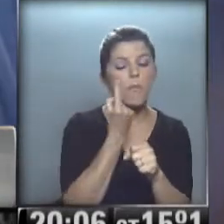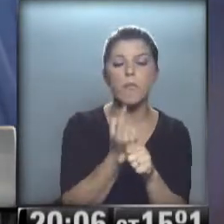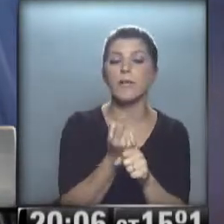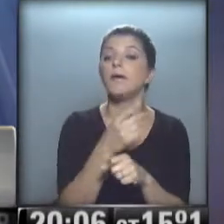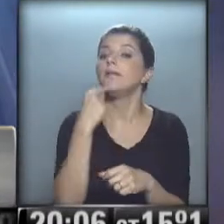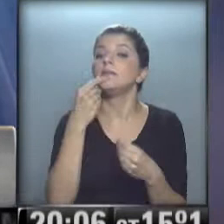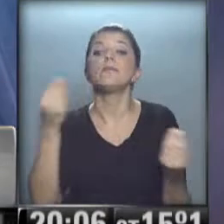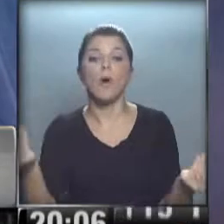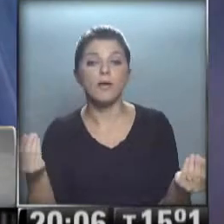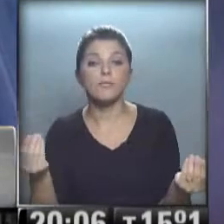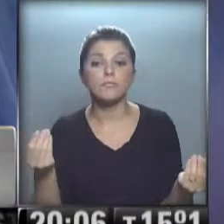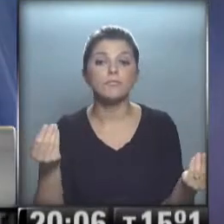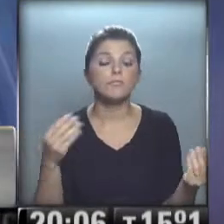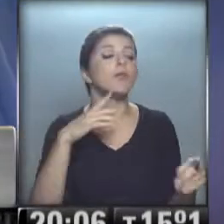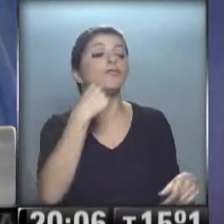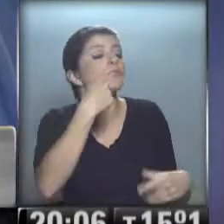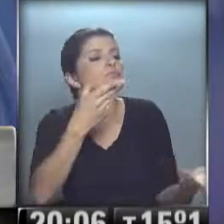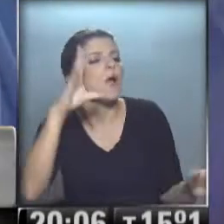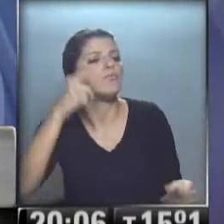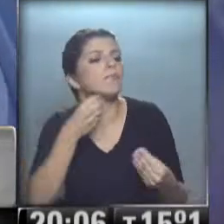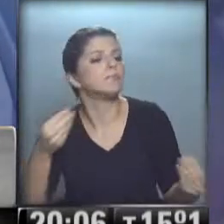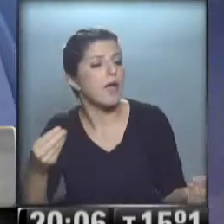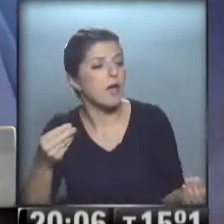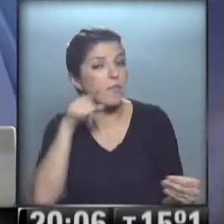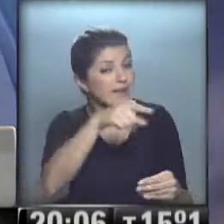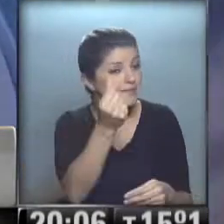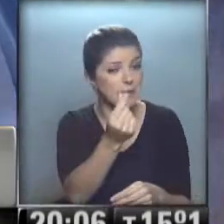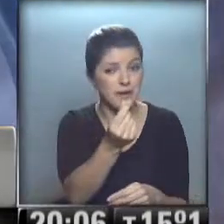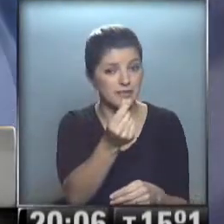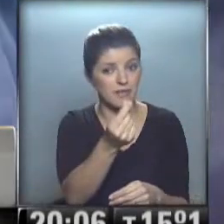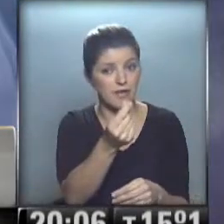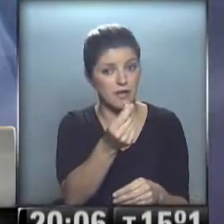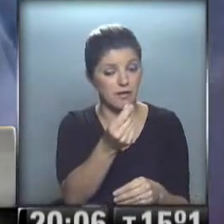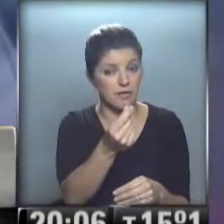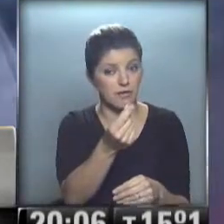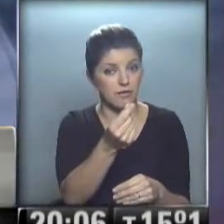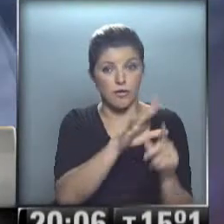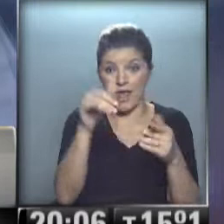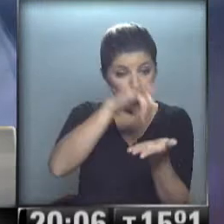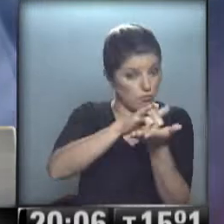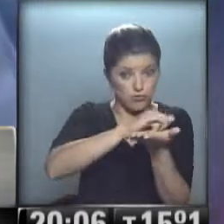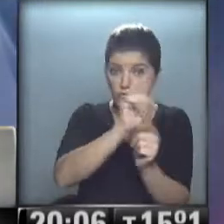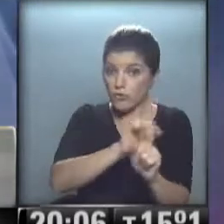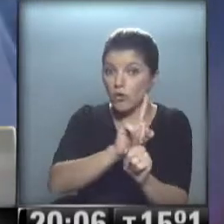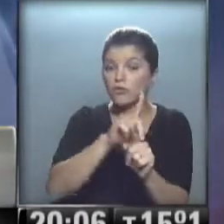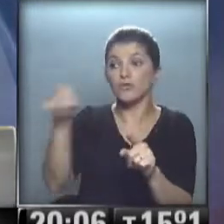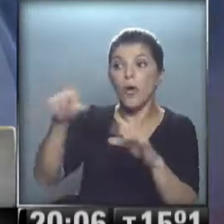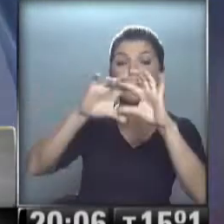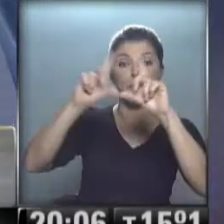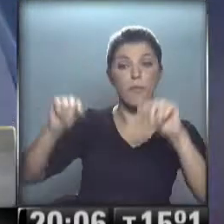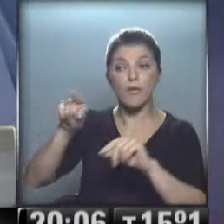dice, bueno, ¿qué tengo que hacer? Porque este dinero no está para la jurisdicción de Nueva York. Son bonistas